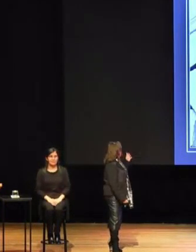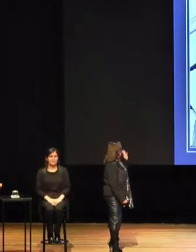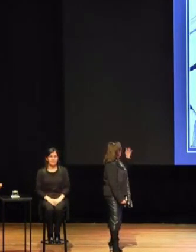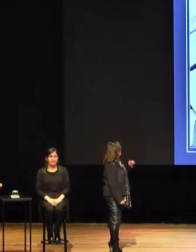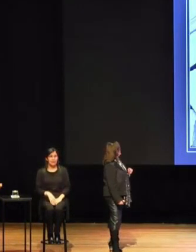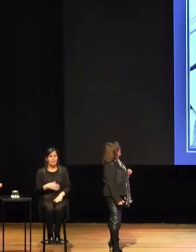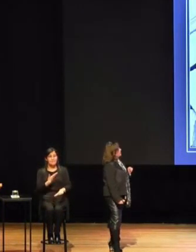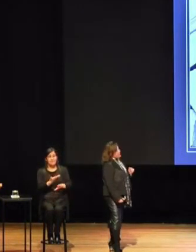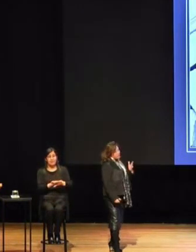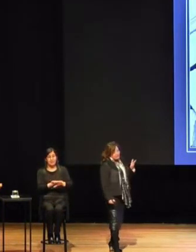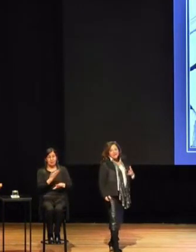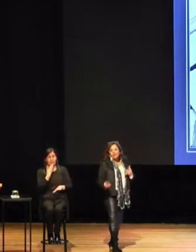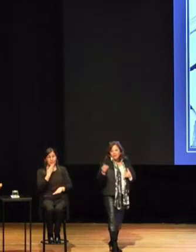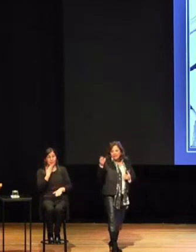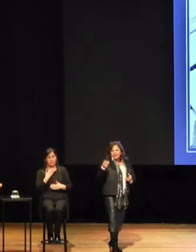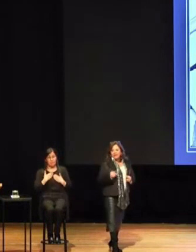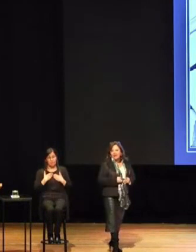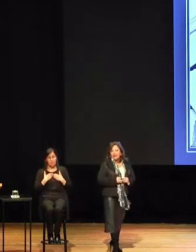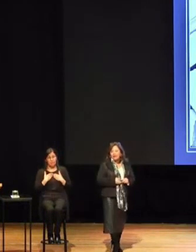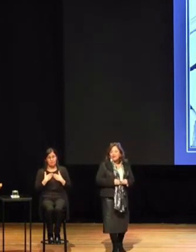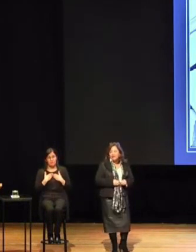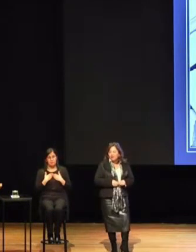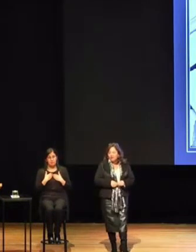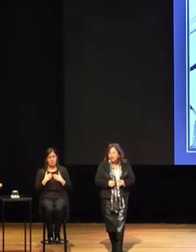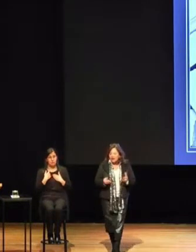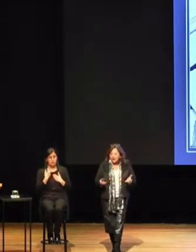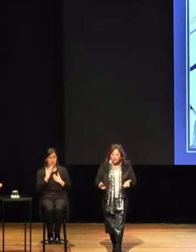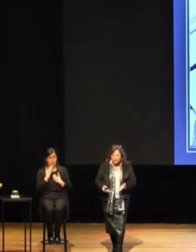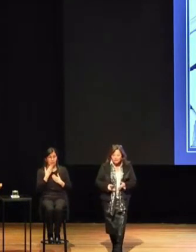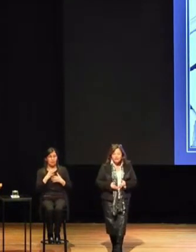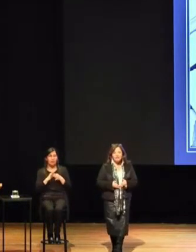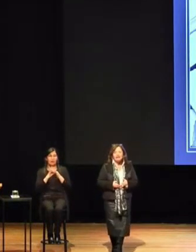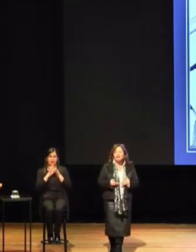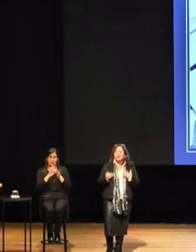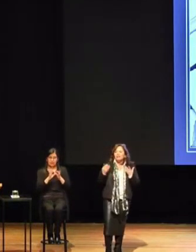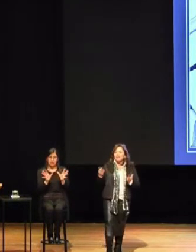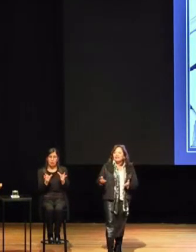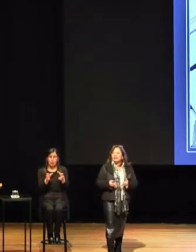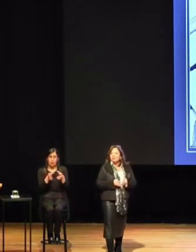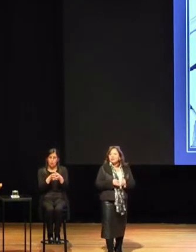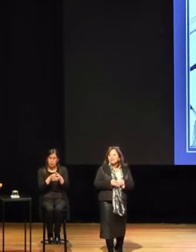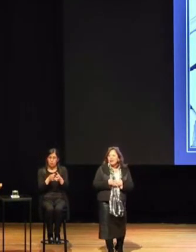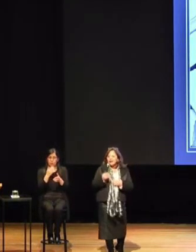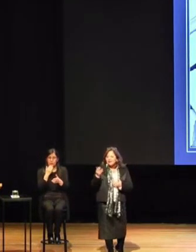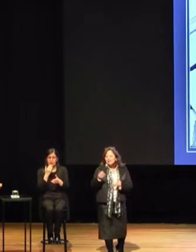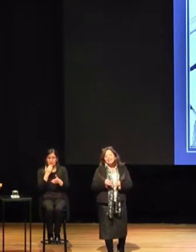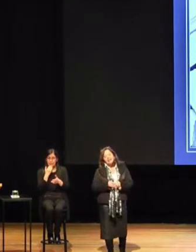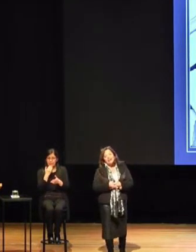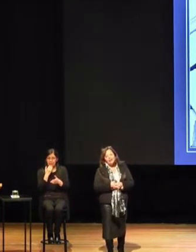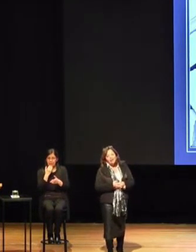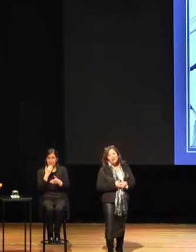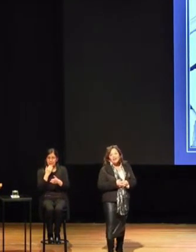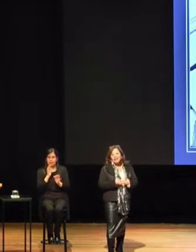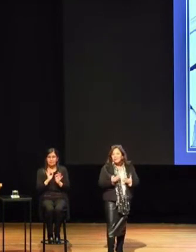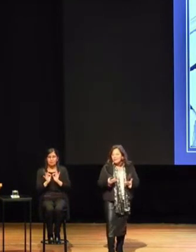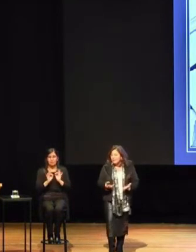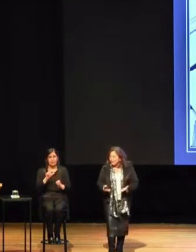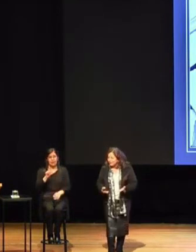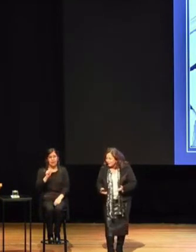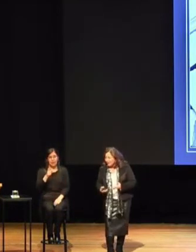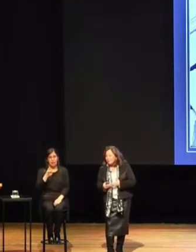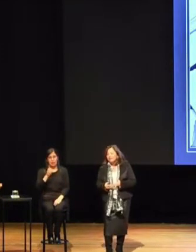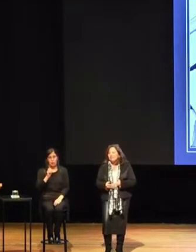Me pidieron, y básicamente agradezco a la comisión de la red y en especial a la Cita Lago, que